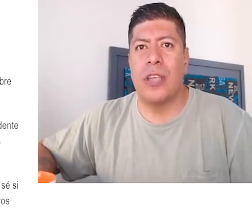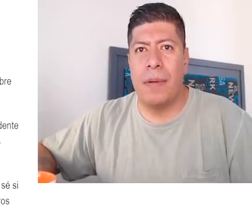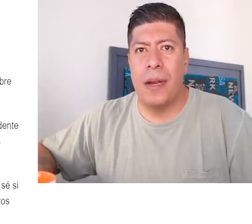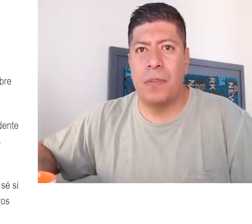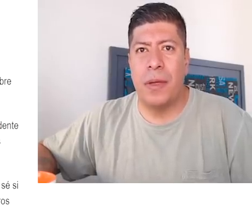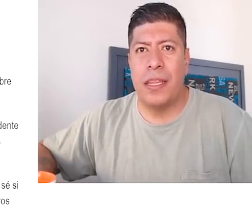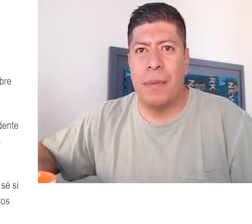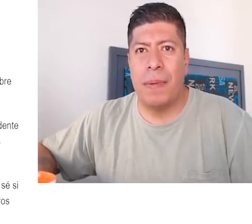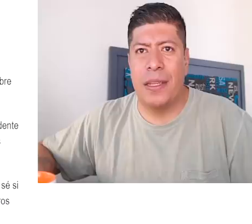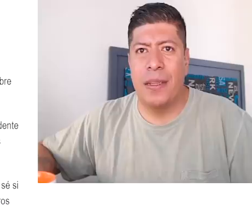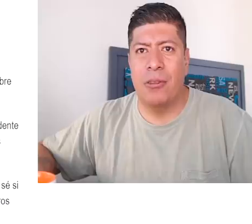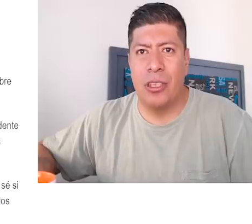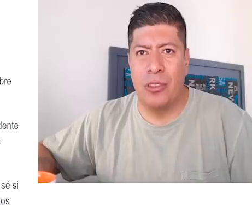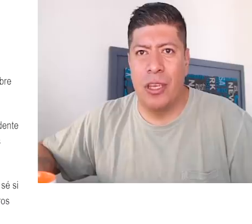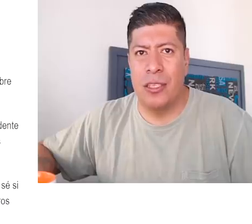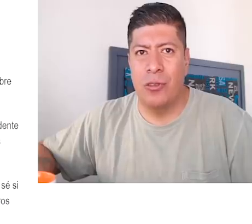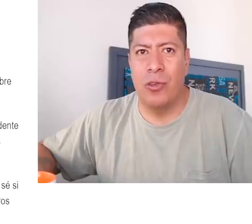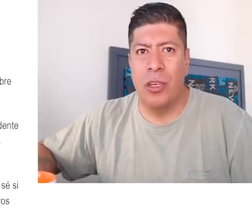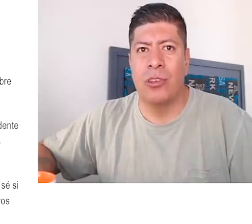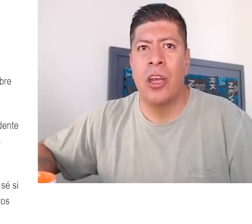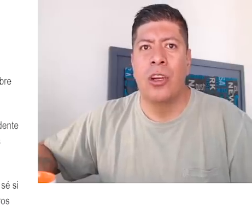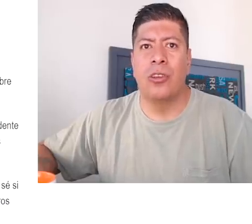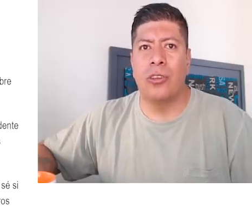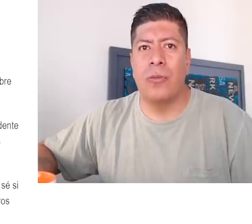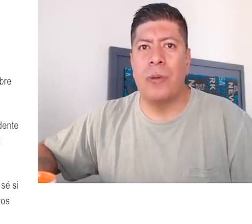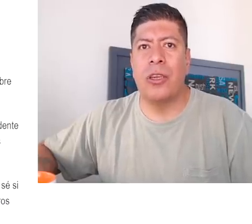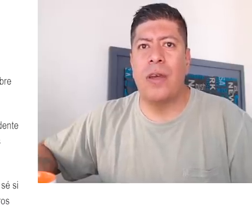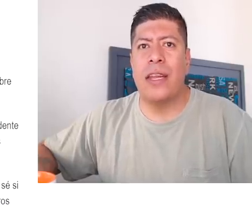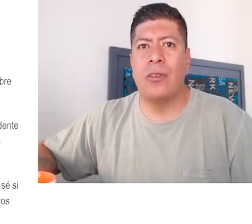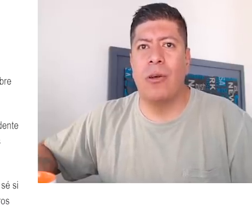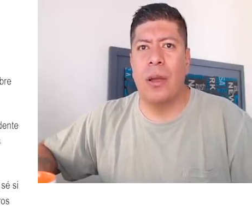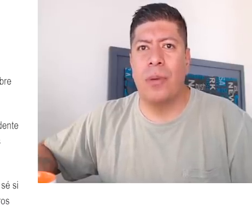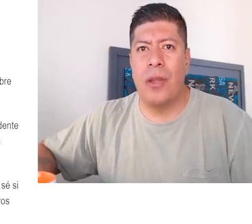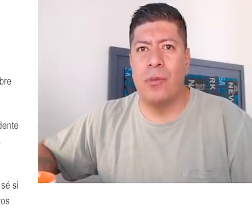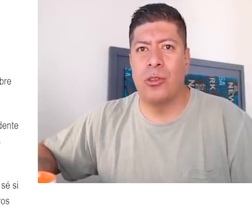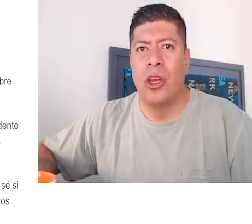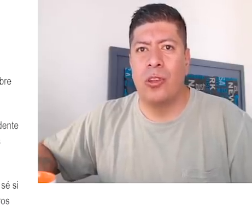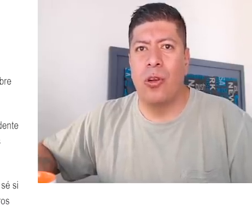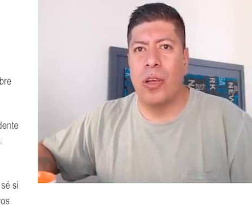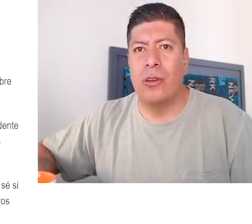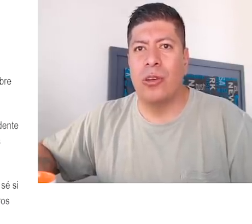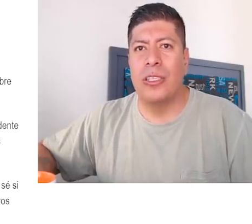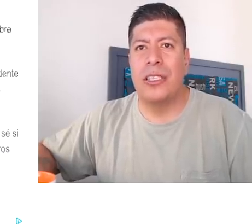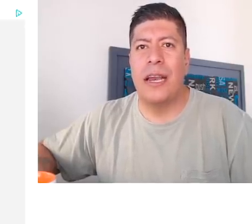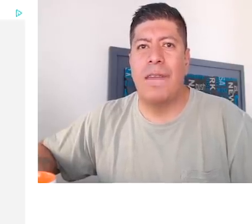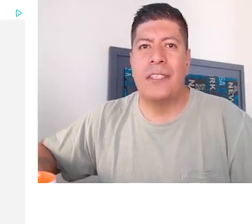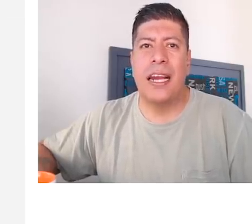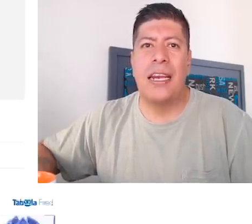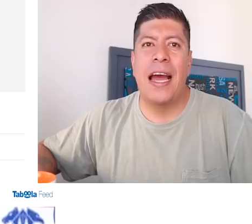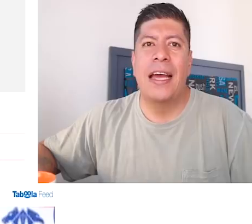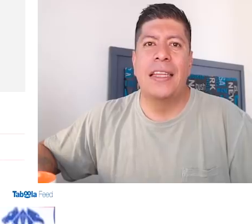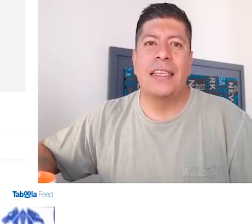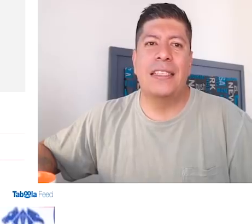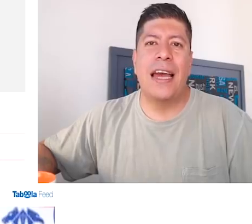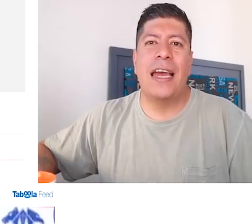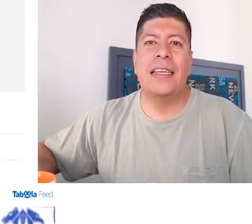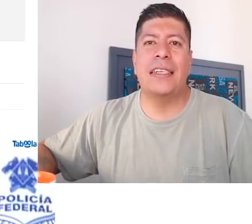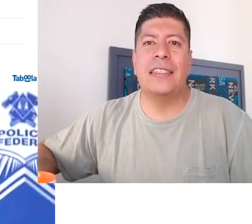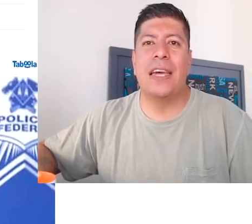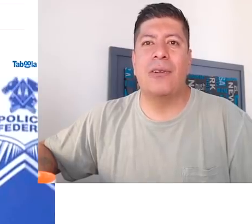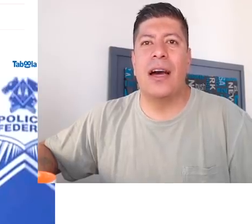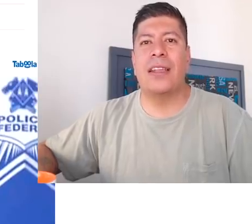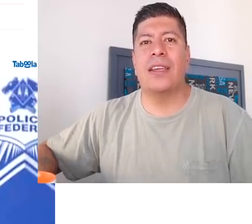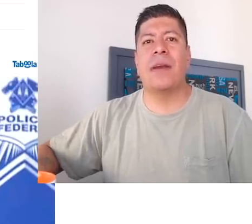proceso o se abre el expediente a partir de los hechos en Estados Unidos. Nosotros vamos a ayudar en todo lo que podamos, todo lo que nos solicite la Fiscalía, decía